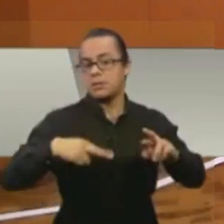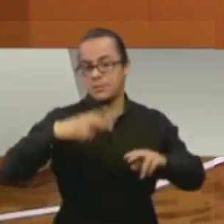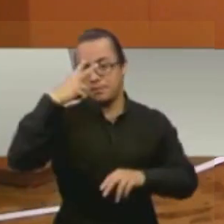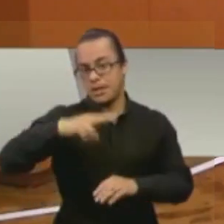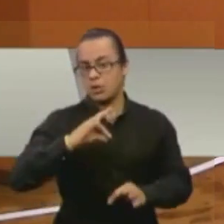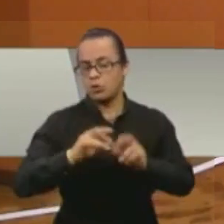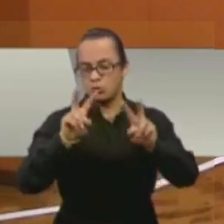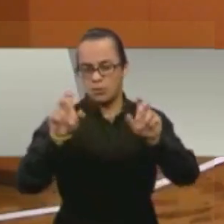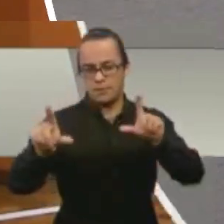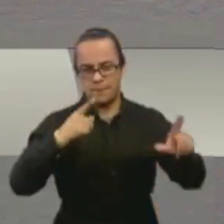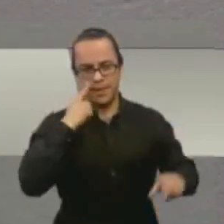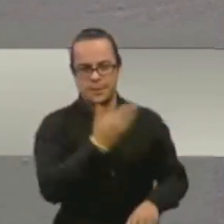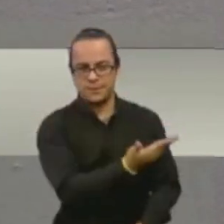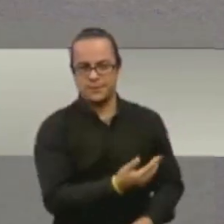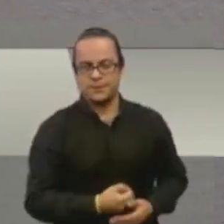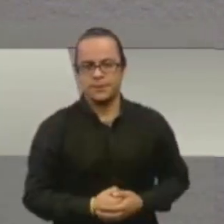trata?